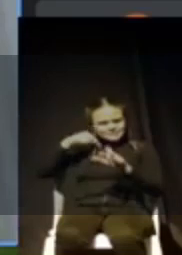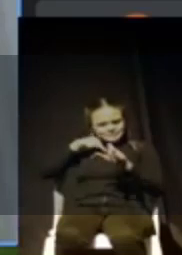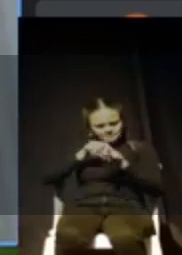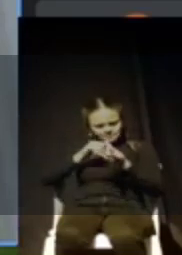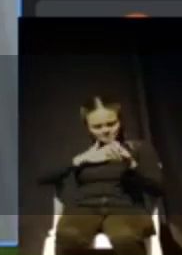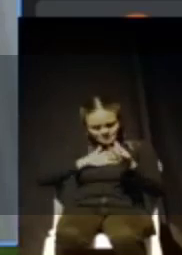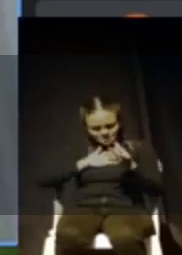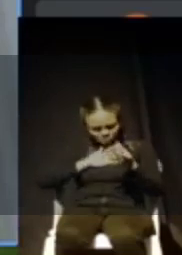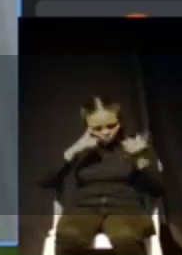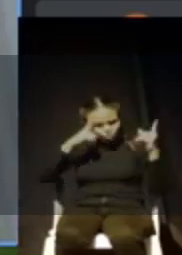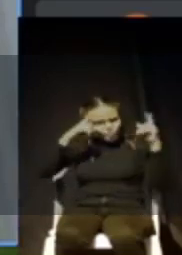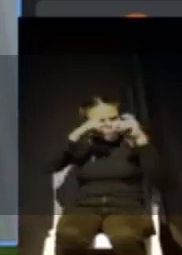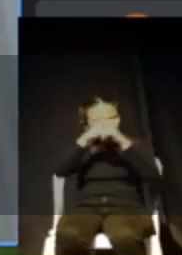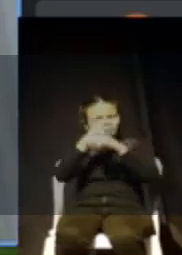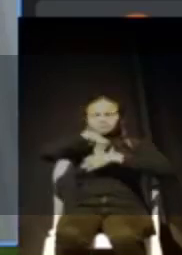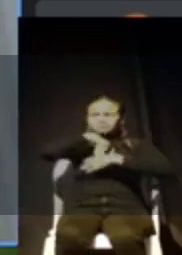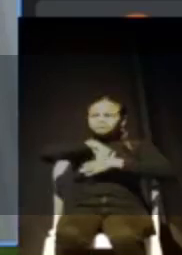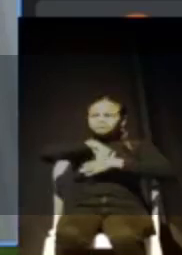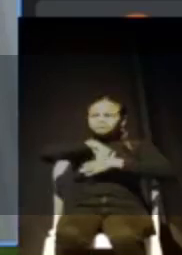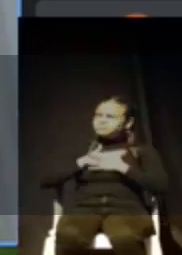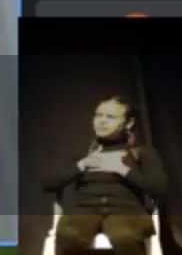adentro, a la lógica